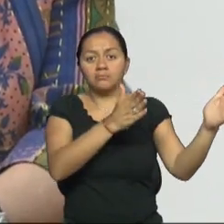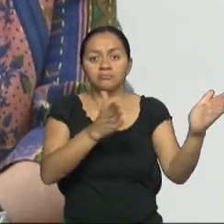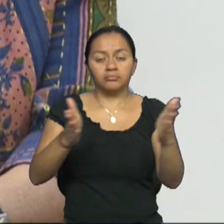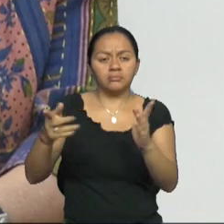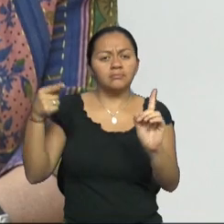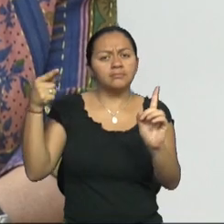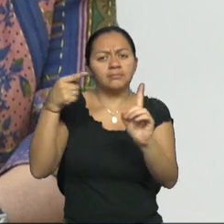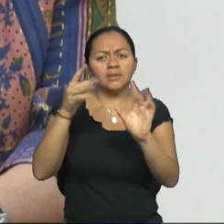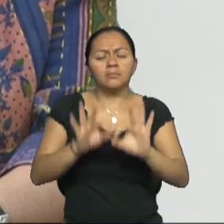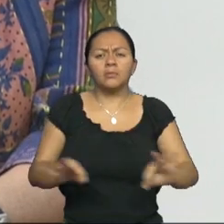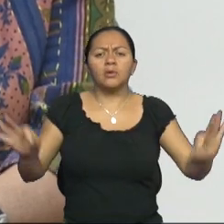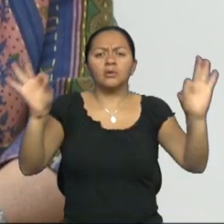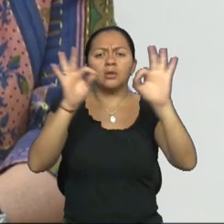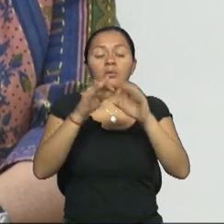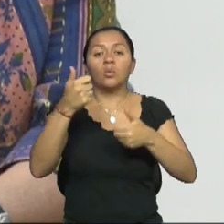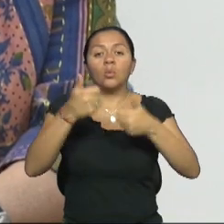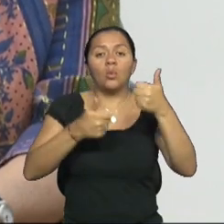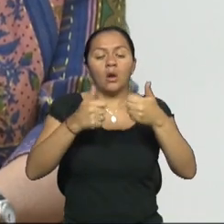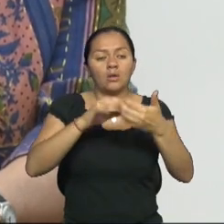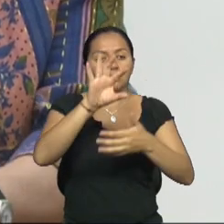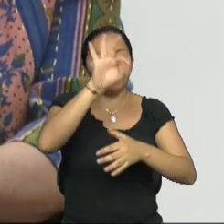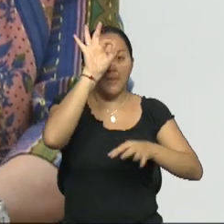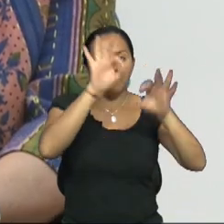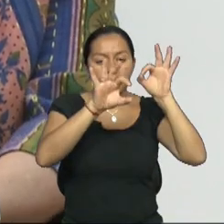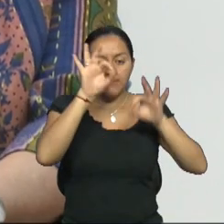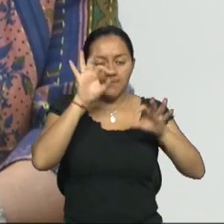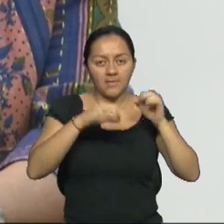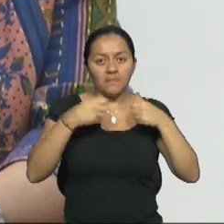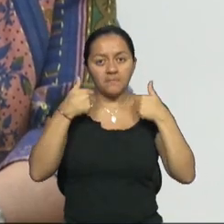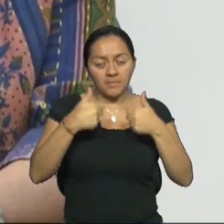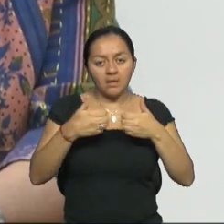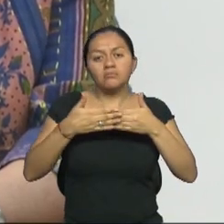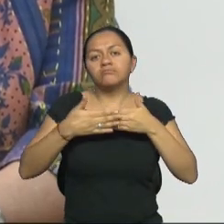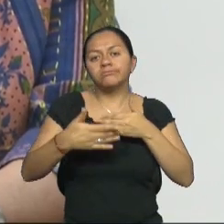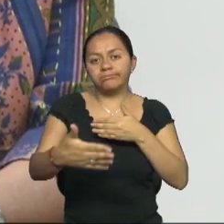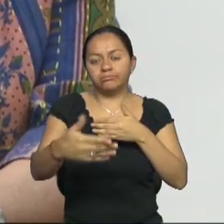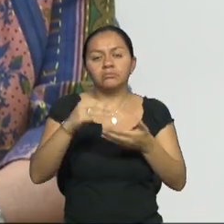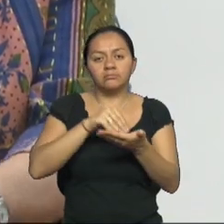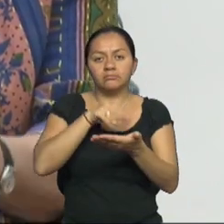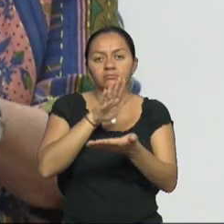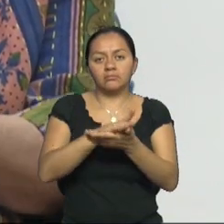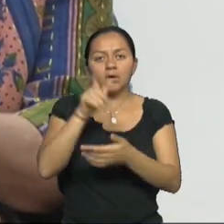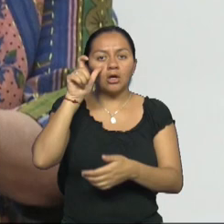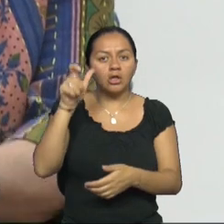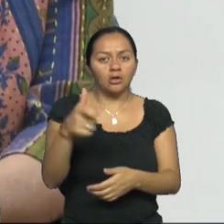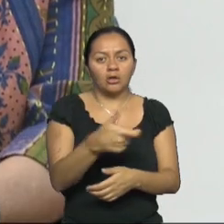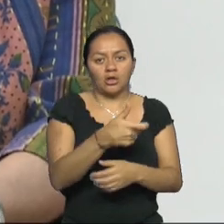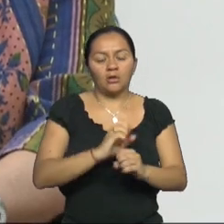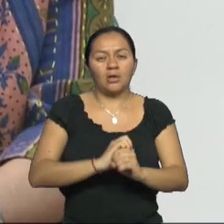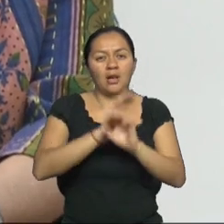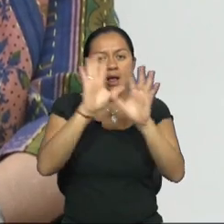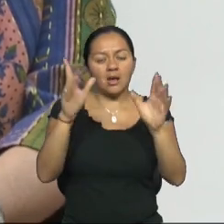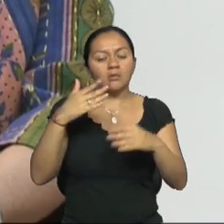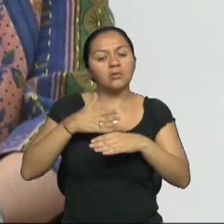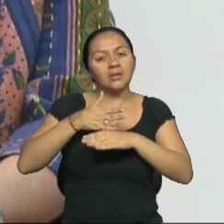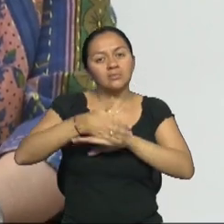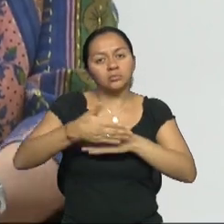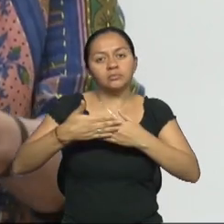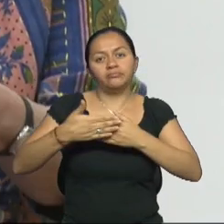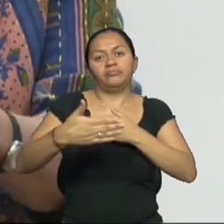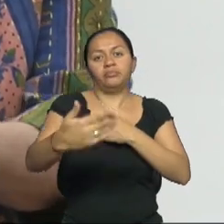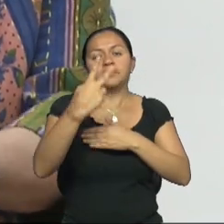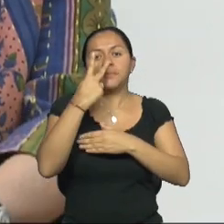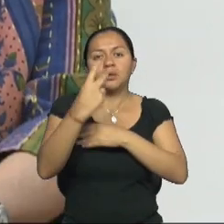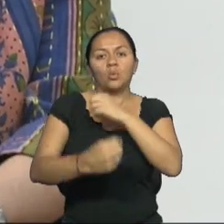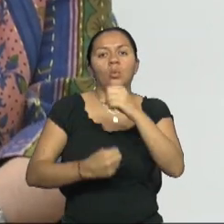tal mapeo. Y eso también son los instrumentos de monitoreo, porque se puede ver después, al cabo del